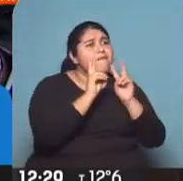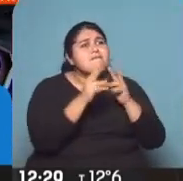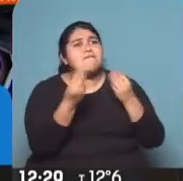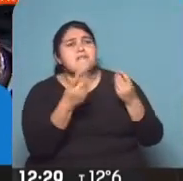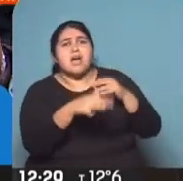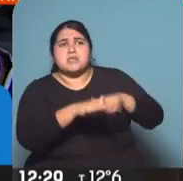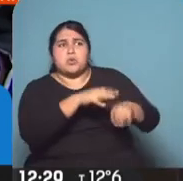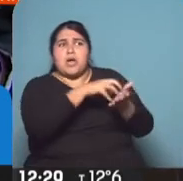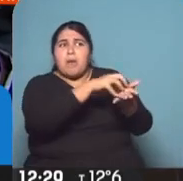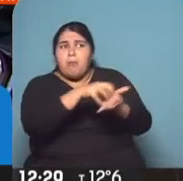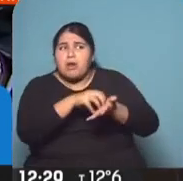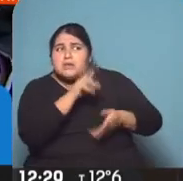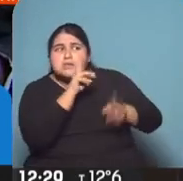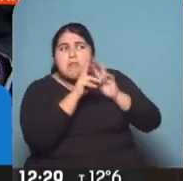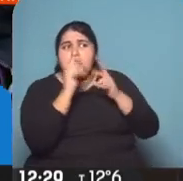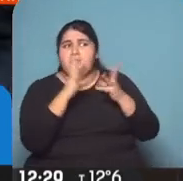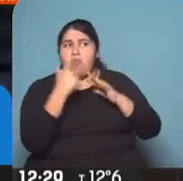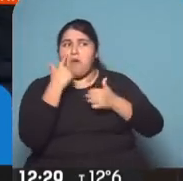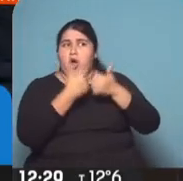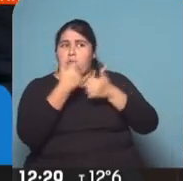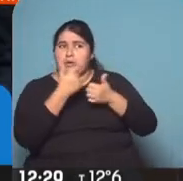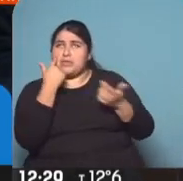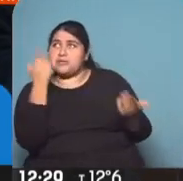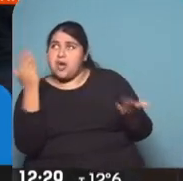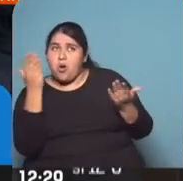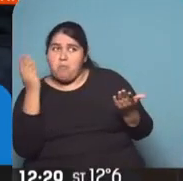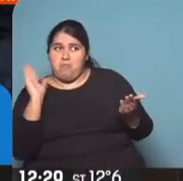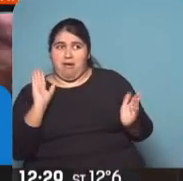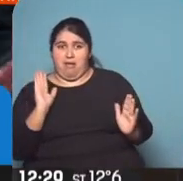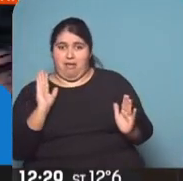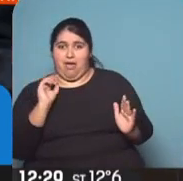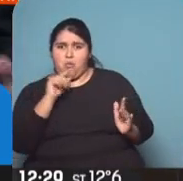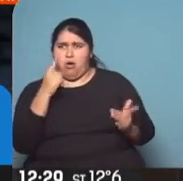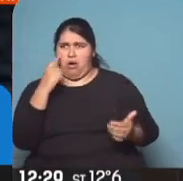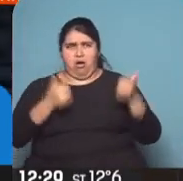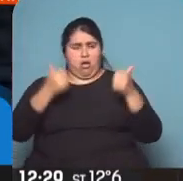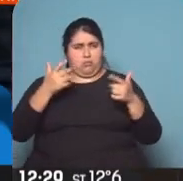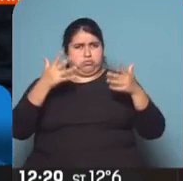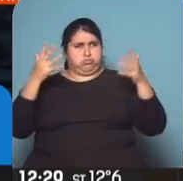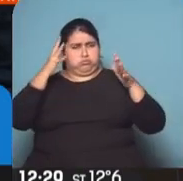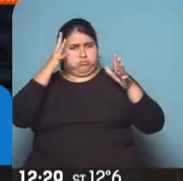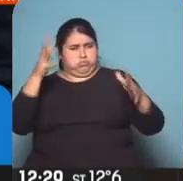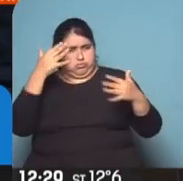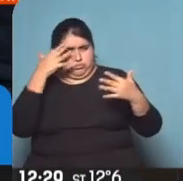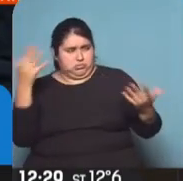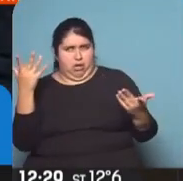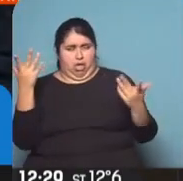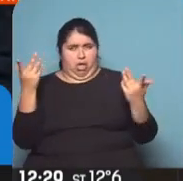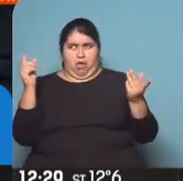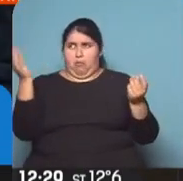mismas condiciones para poder competir que las industrias del exterior porque si no sería una competencia totalmente dispareja